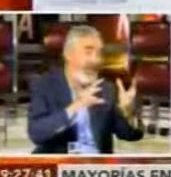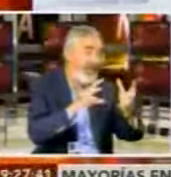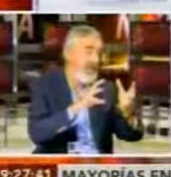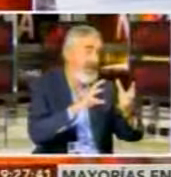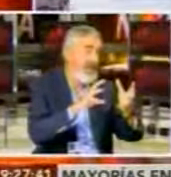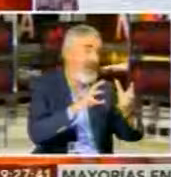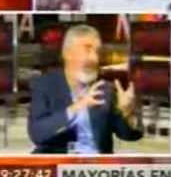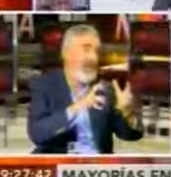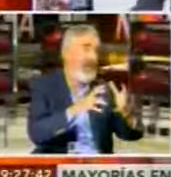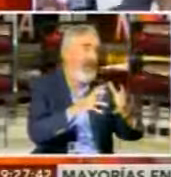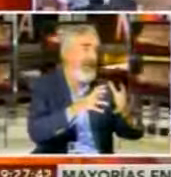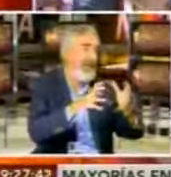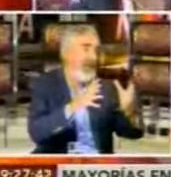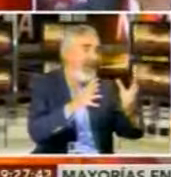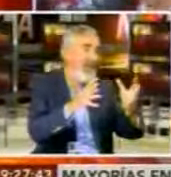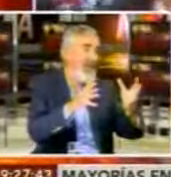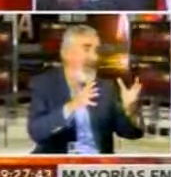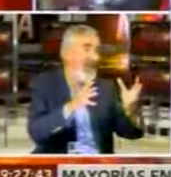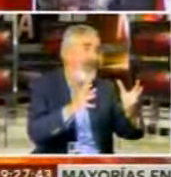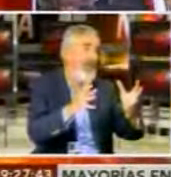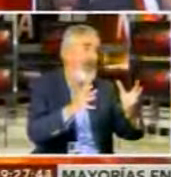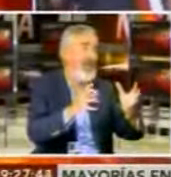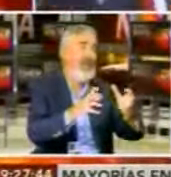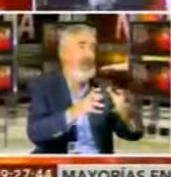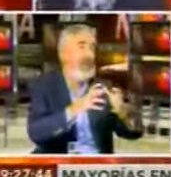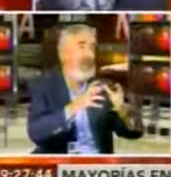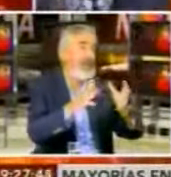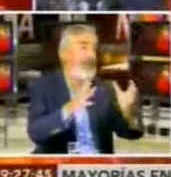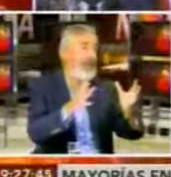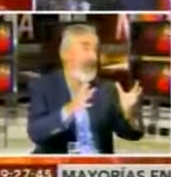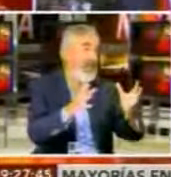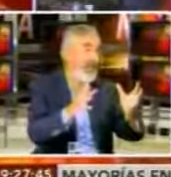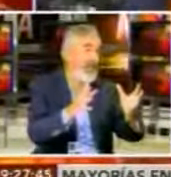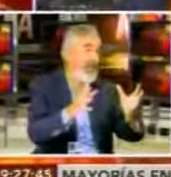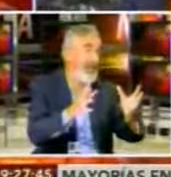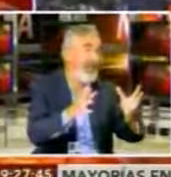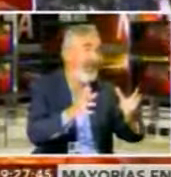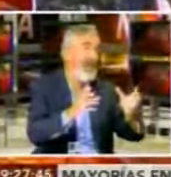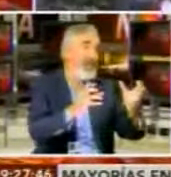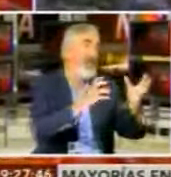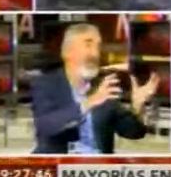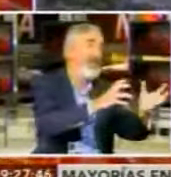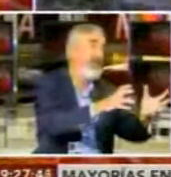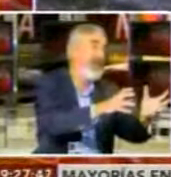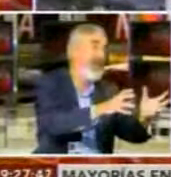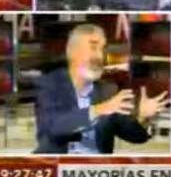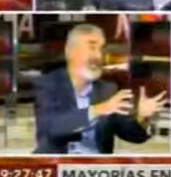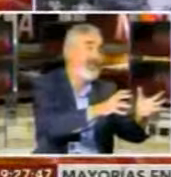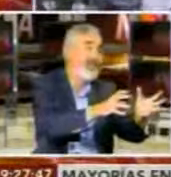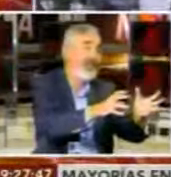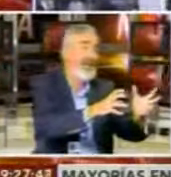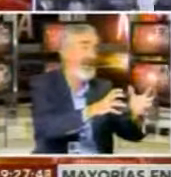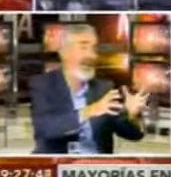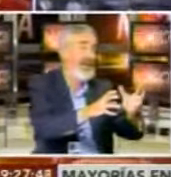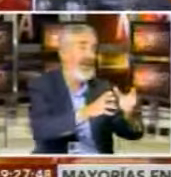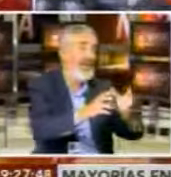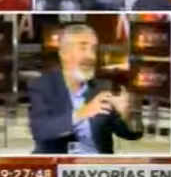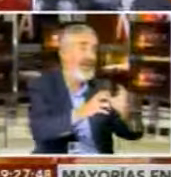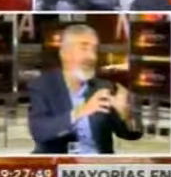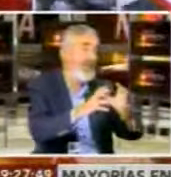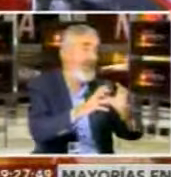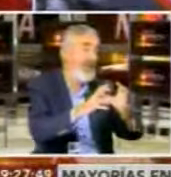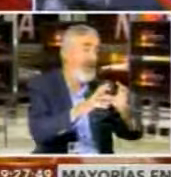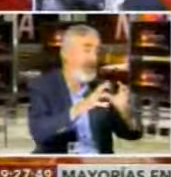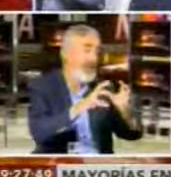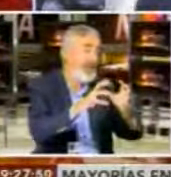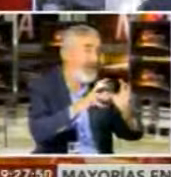Depende también del grado de conflictividad o de paz social que existe en un país. Y también depende de las tasas tributarias. Las tasas, yo